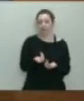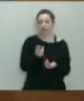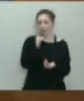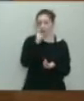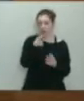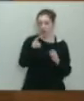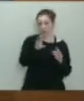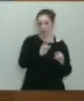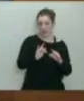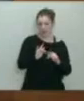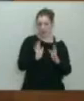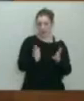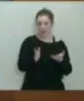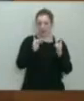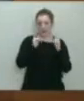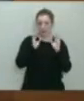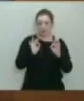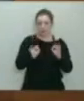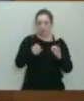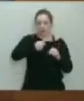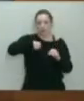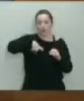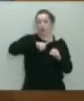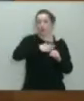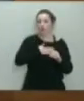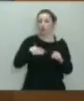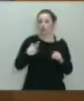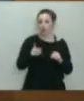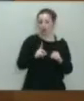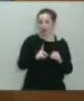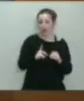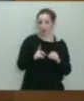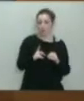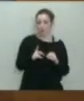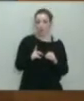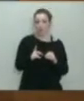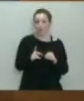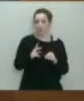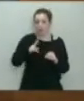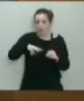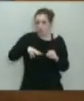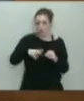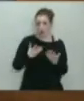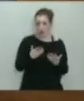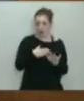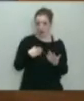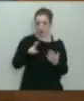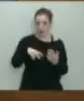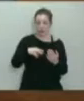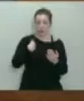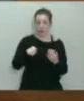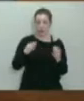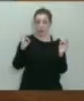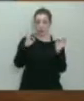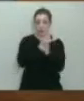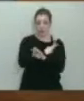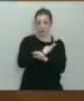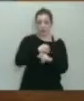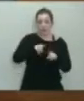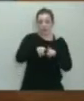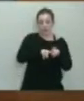inútil en este caso. Nosotros no pretendemos, nunca lo hemos pretendido, que se confunda la crítica